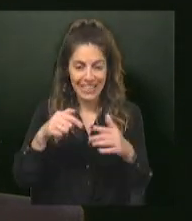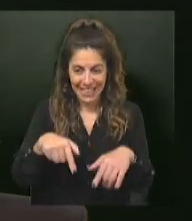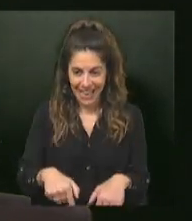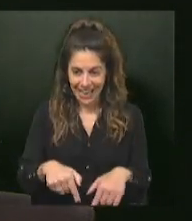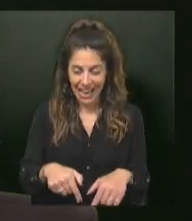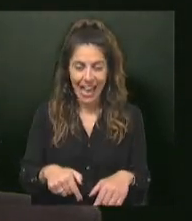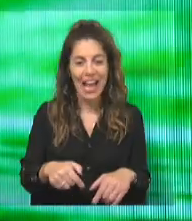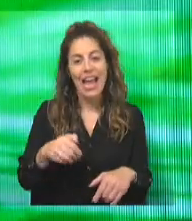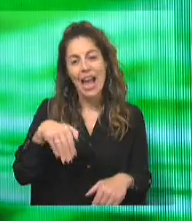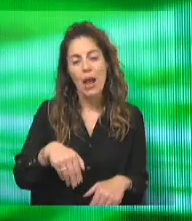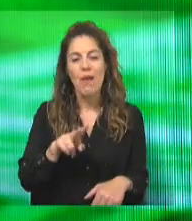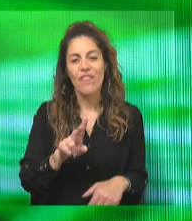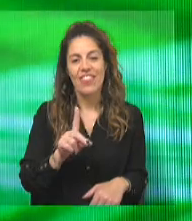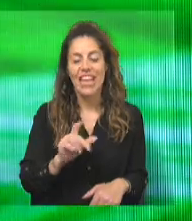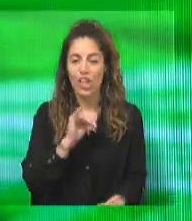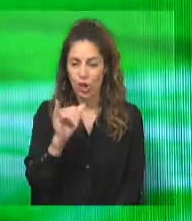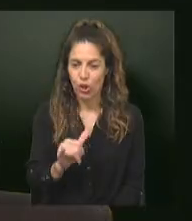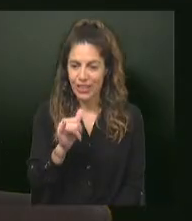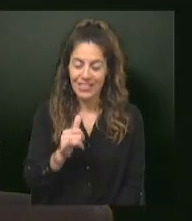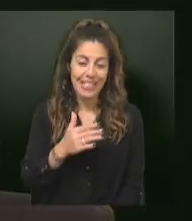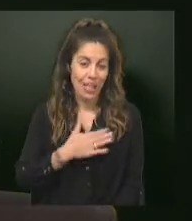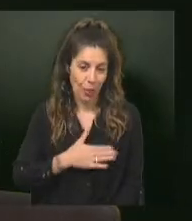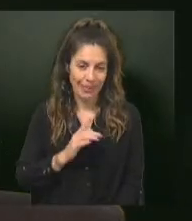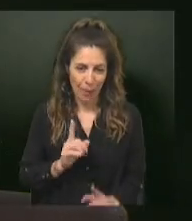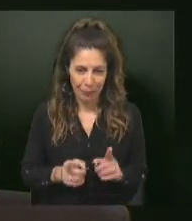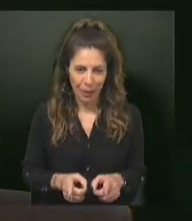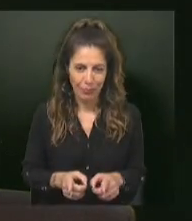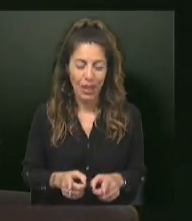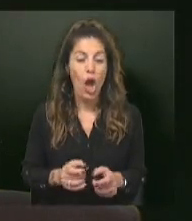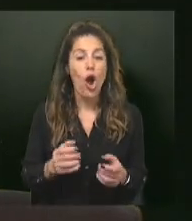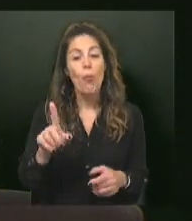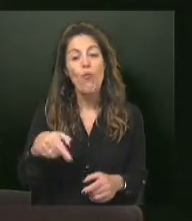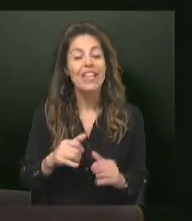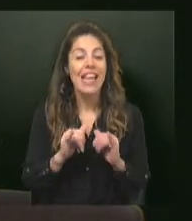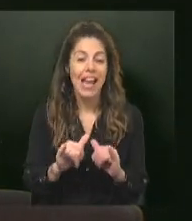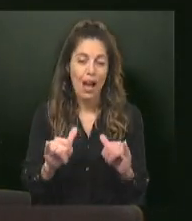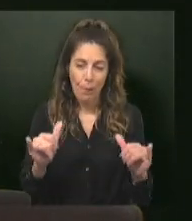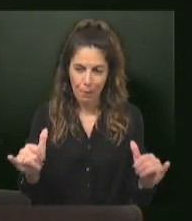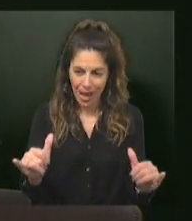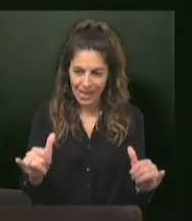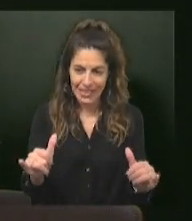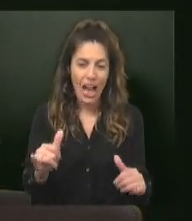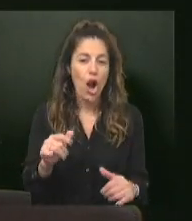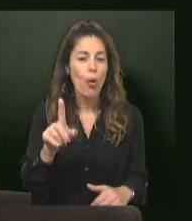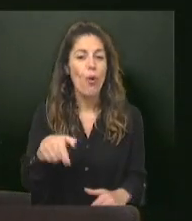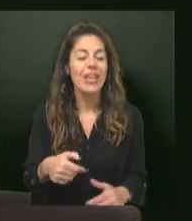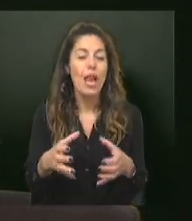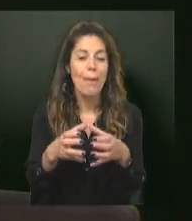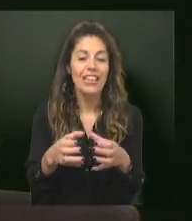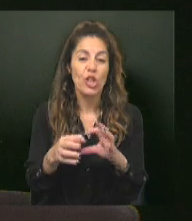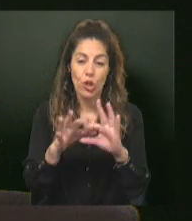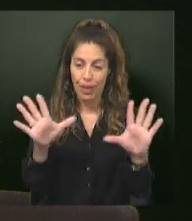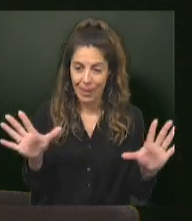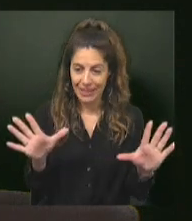md noticias Igualmente eh Bueno cómo viene la la campaña e y cómo viene el partido independiente